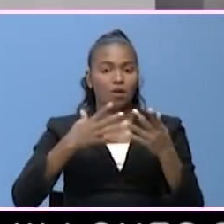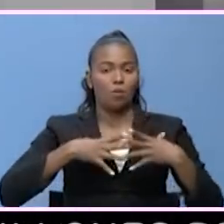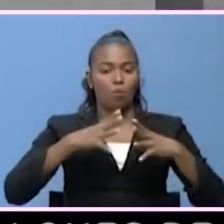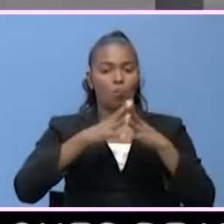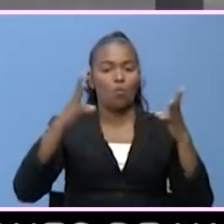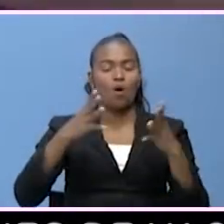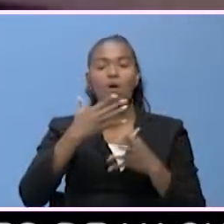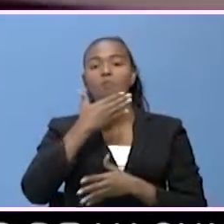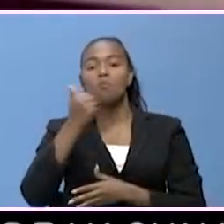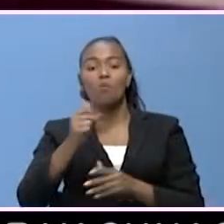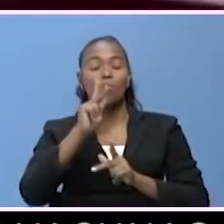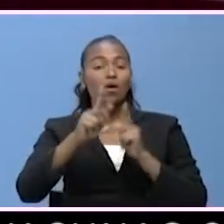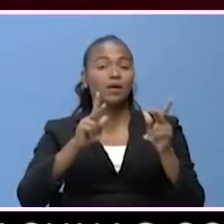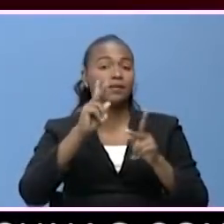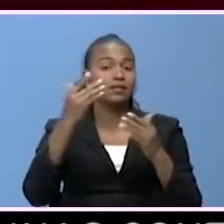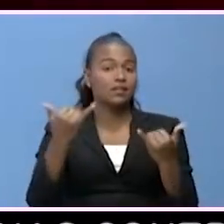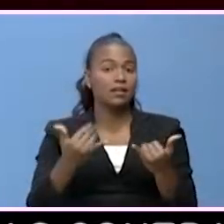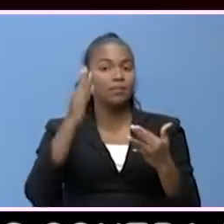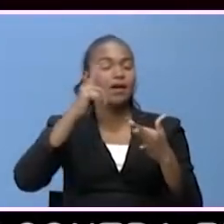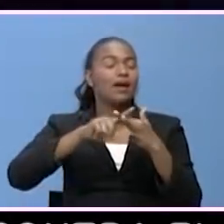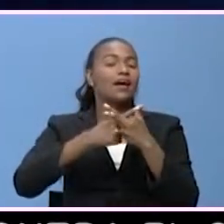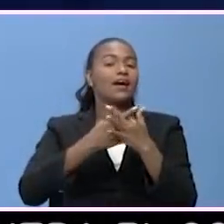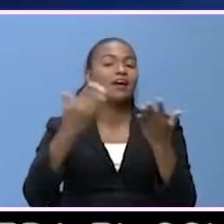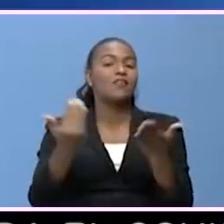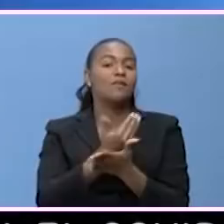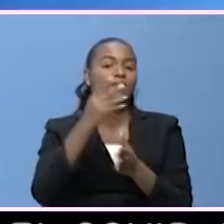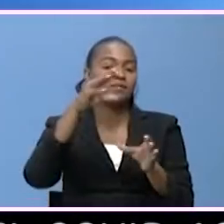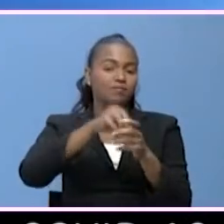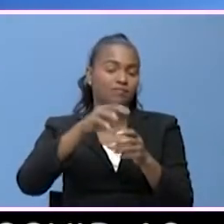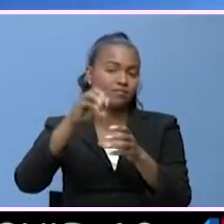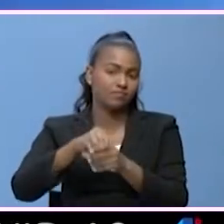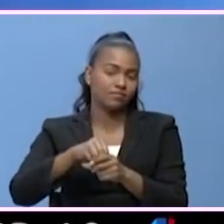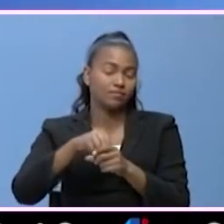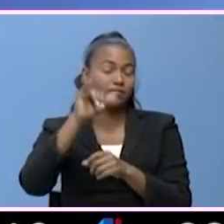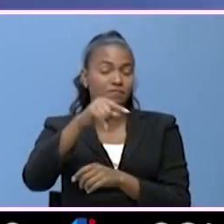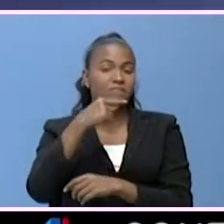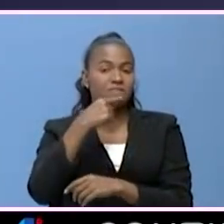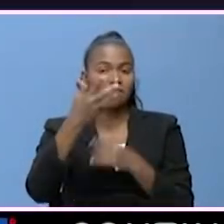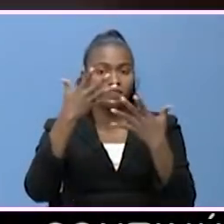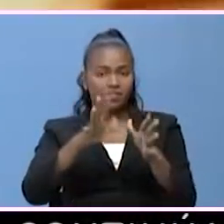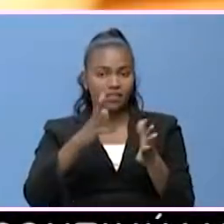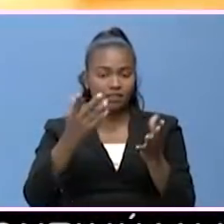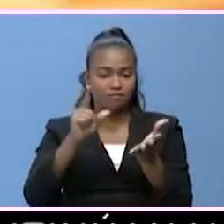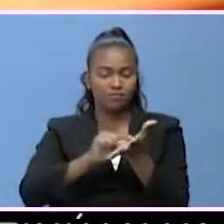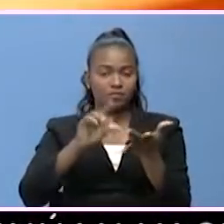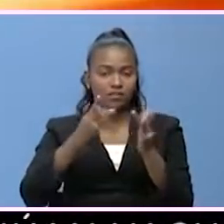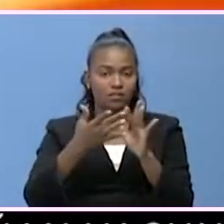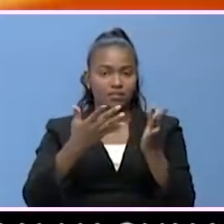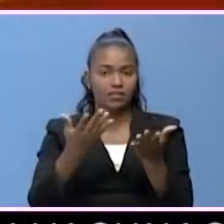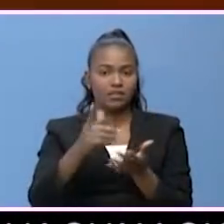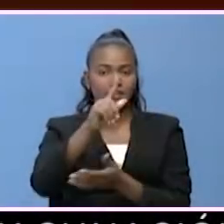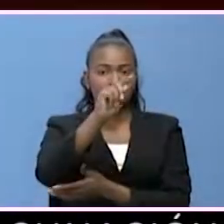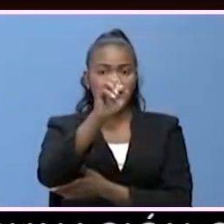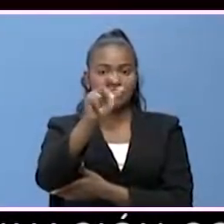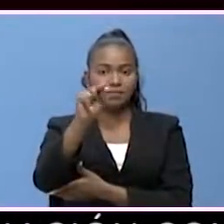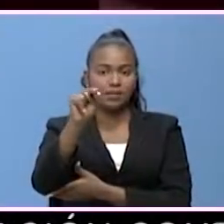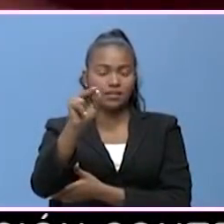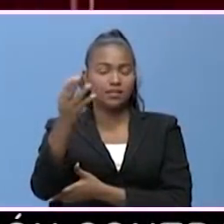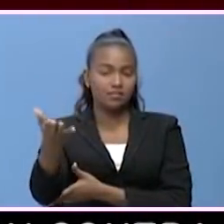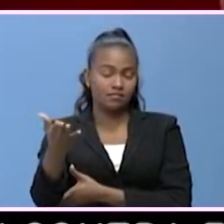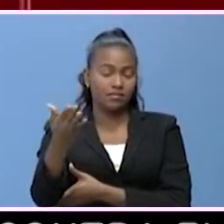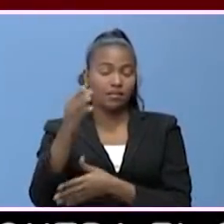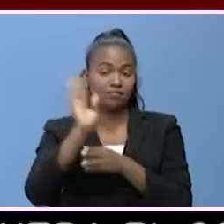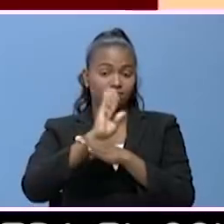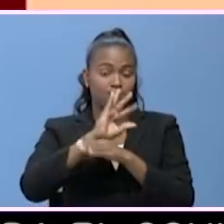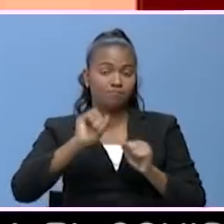de grandes y pequeños, comenzará una aventura con nuevos integrantes. Así lo dio a conocer la plataforma de streaming Netflix. La serie,